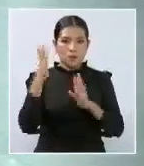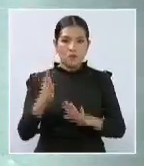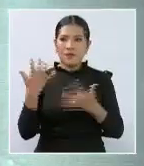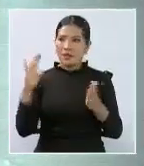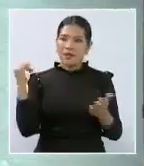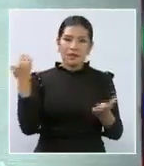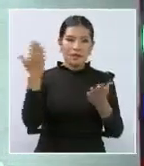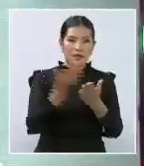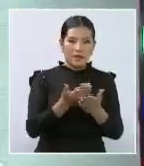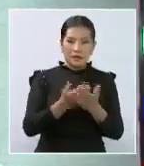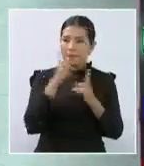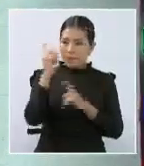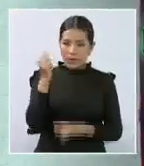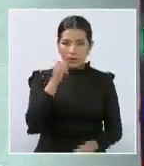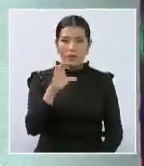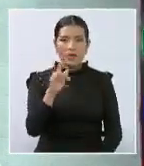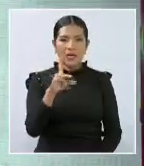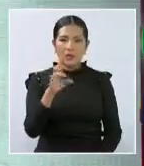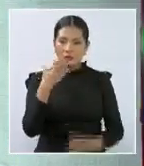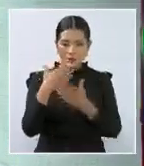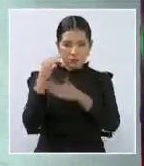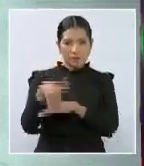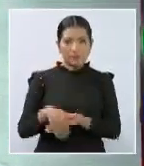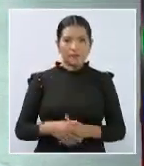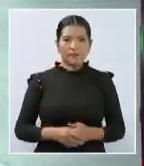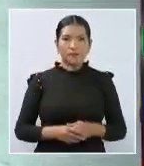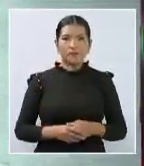territorio nacional. Claudia Pacosillo, buenas noches.